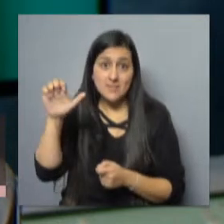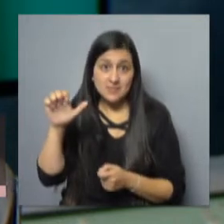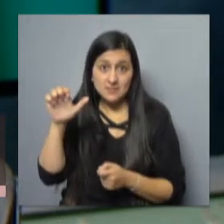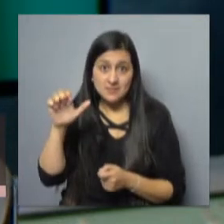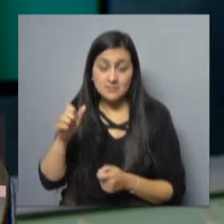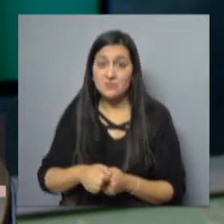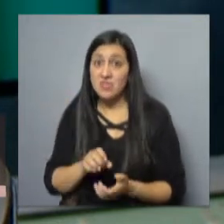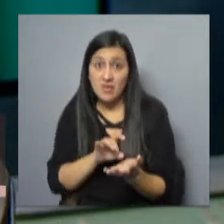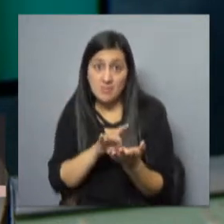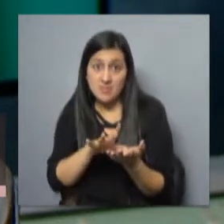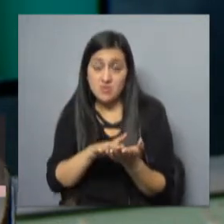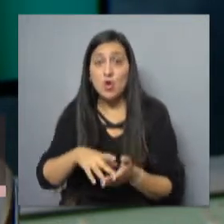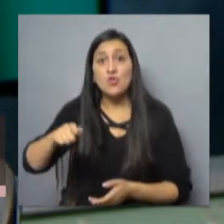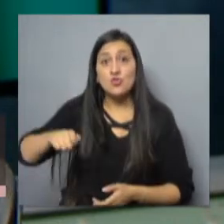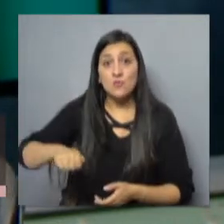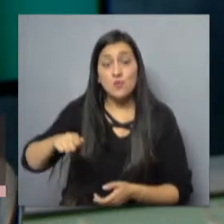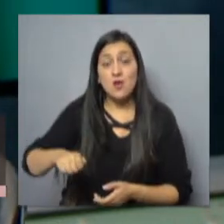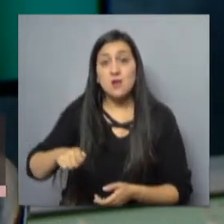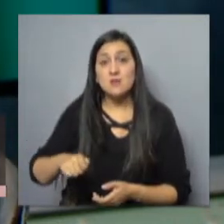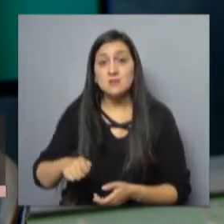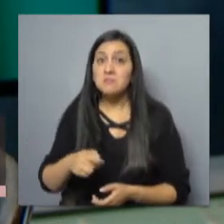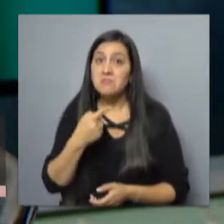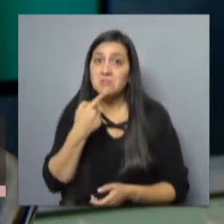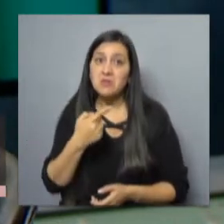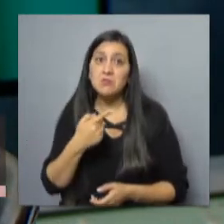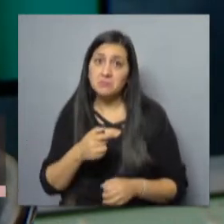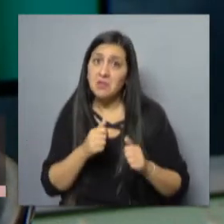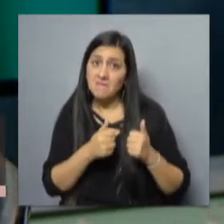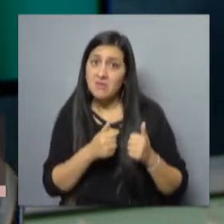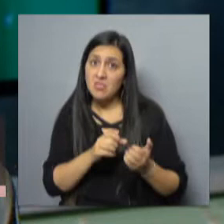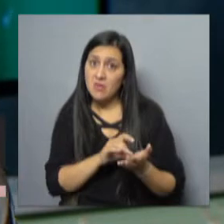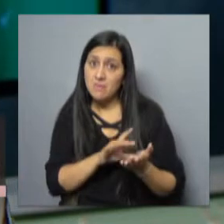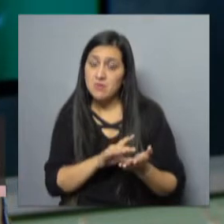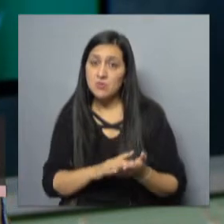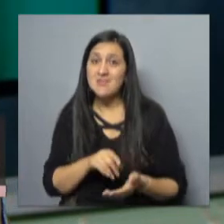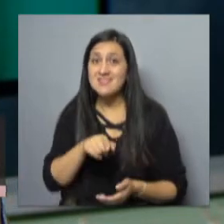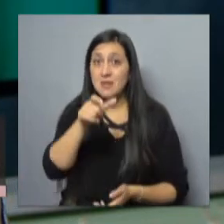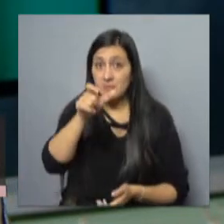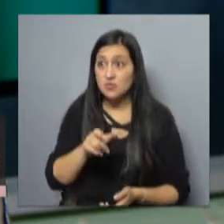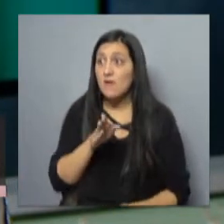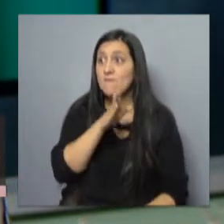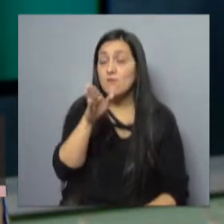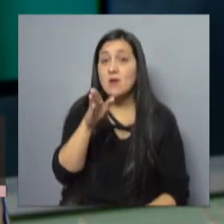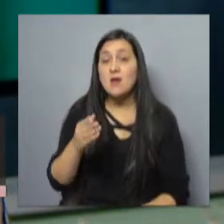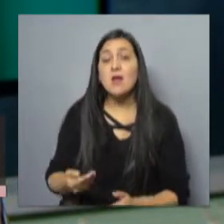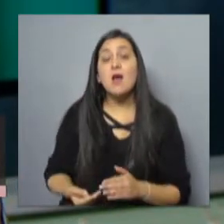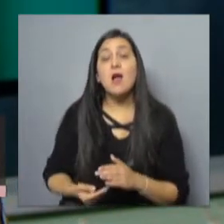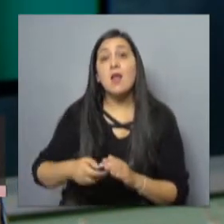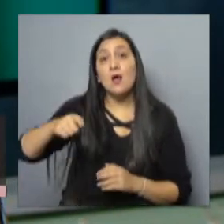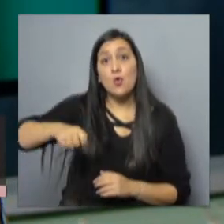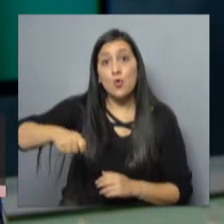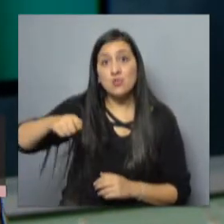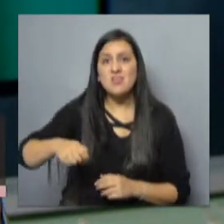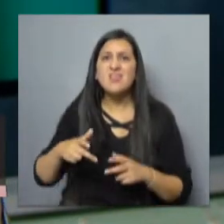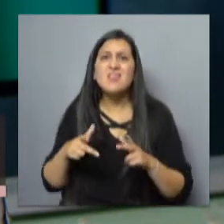tribunales peruanos acogieron y dieron por bueno el despido y esta persona acudió a la corte interamericana derechos humanos y que